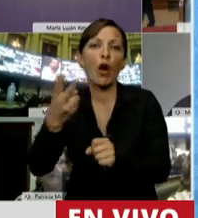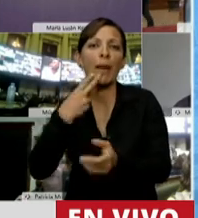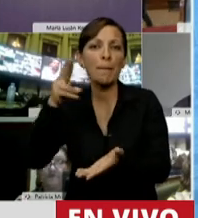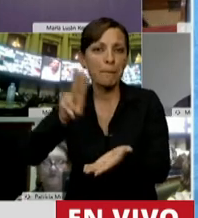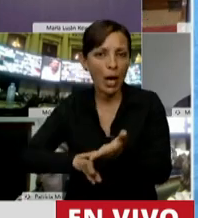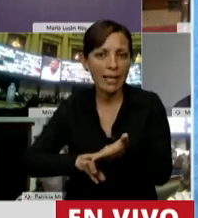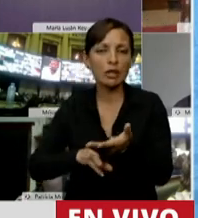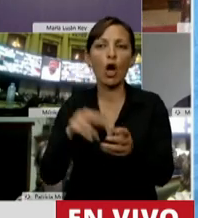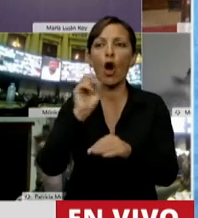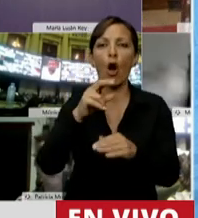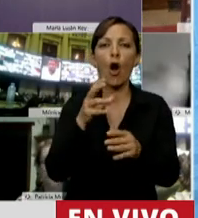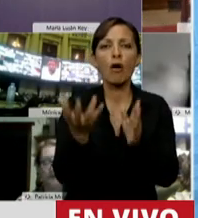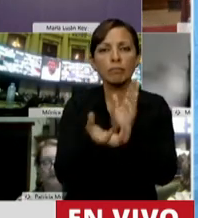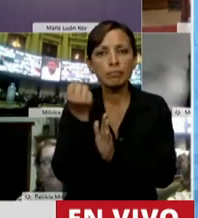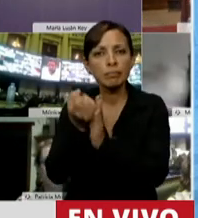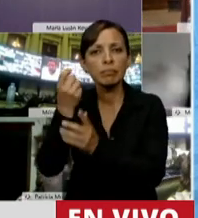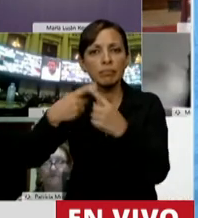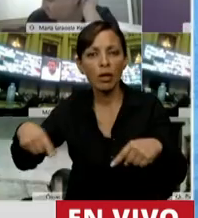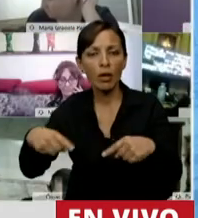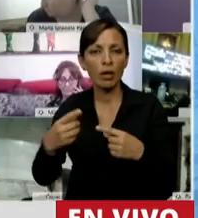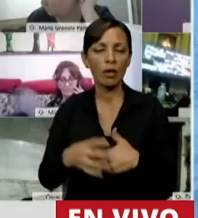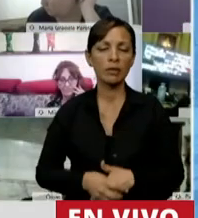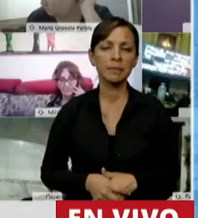de confiscatoriedad,